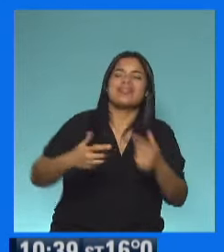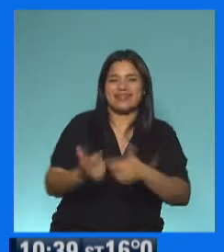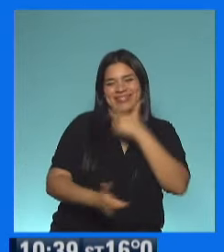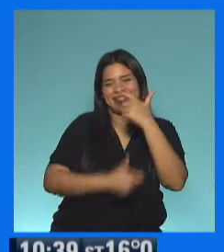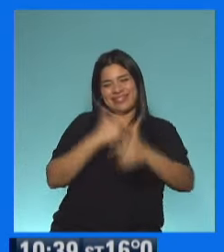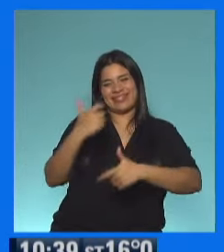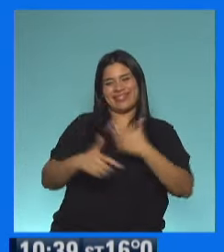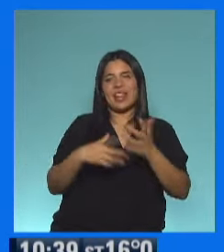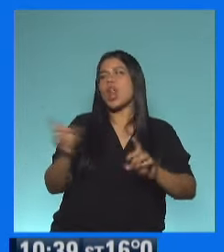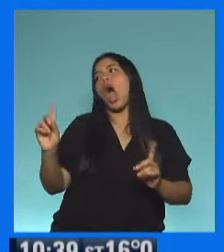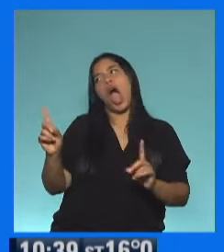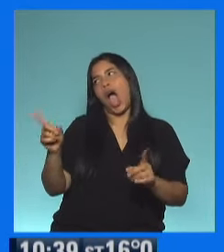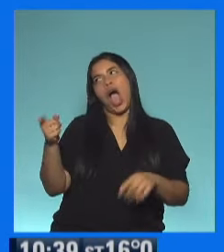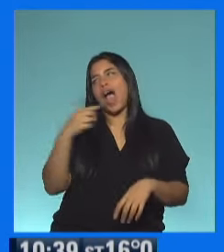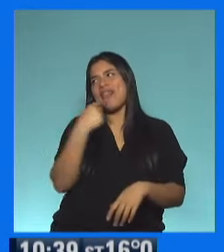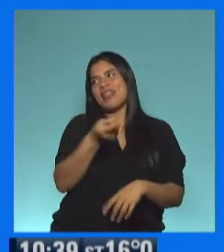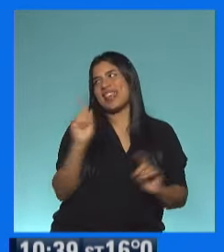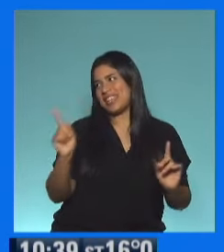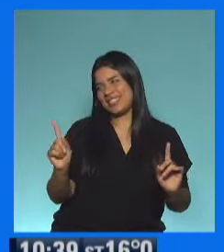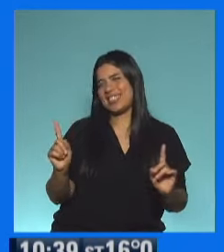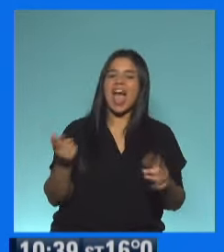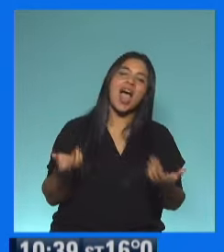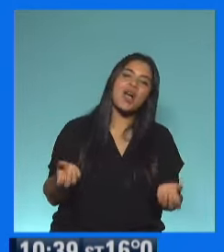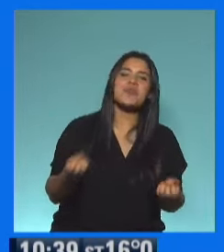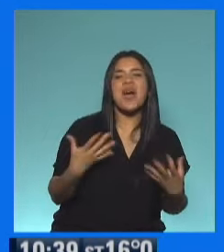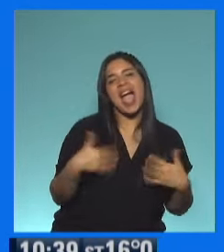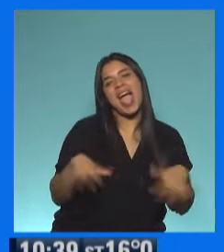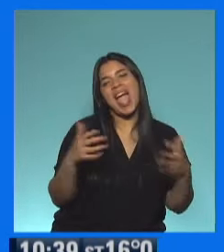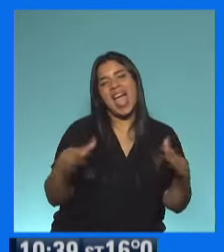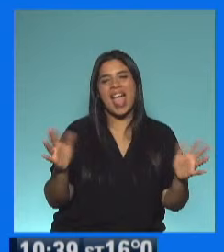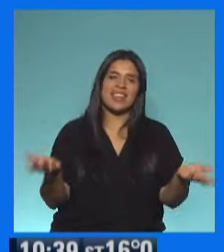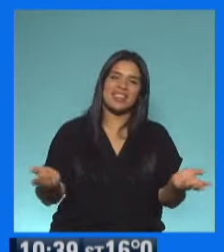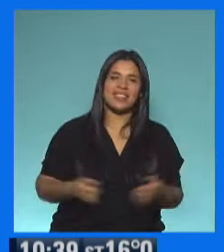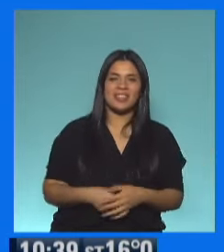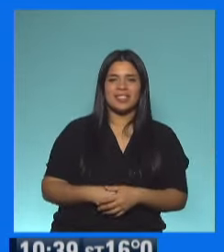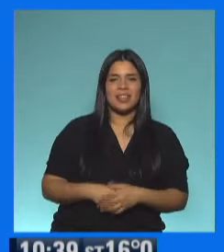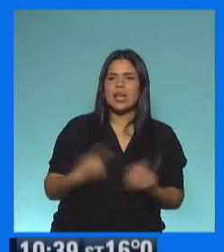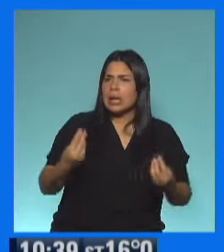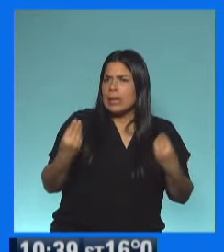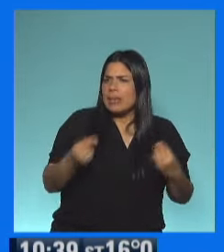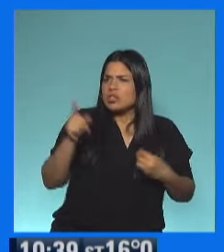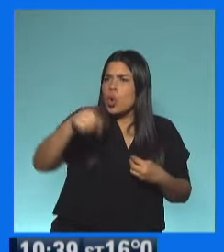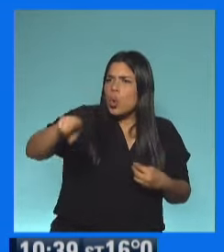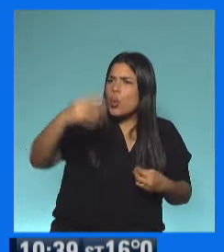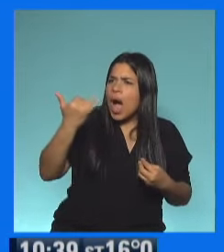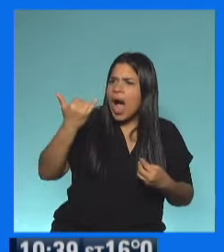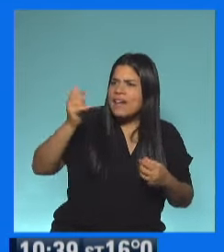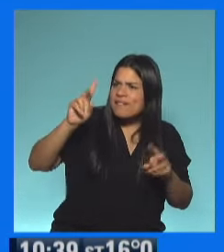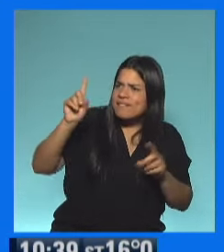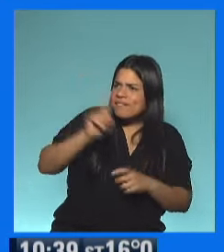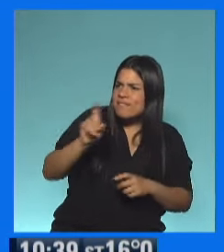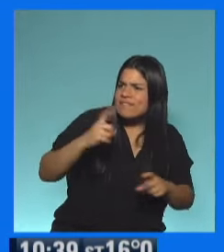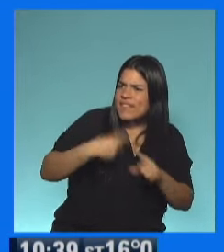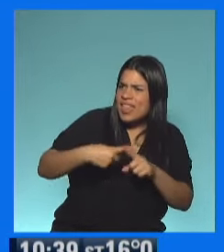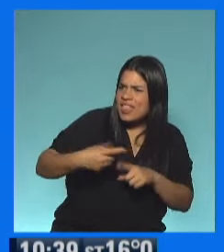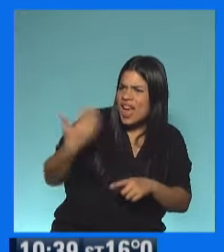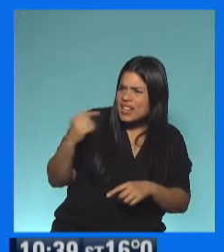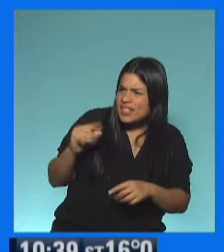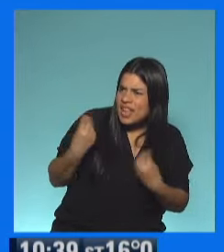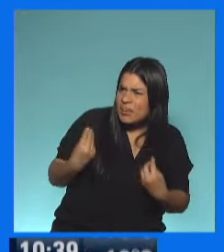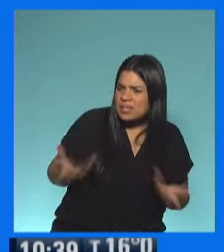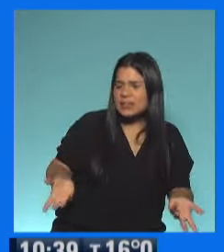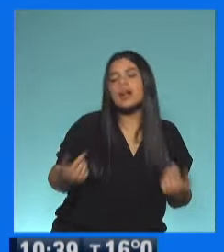que no? Dice, seguimos. Yo, Leo, nos divierto mucho. ¿Qué pasó con el...? ¿Por qué tiene papel picado en la cabeza? Ah, es una larga historia de carnaval. Después que tendremos para contarte.